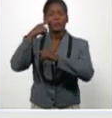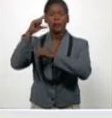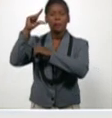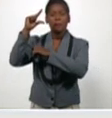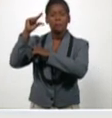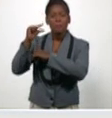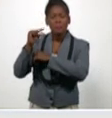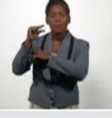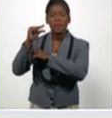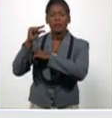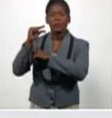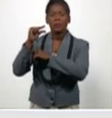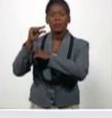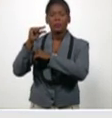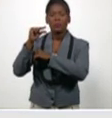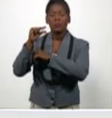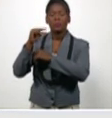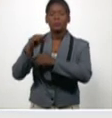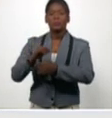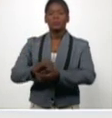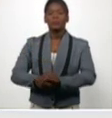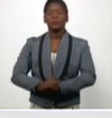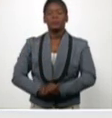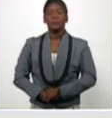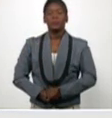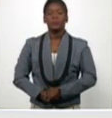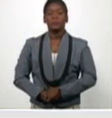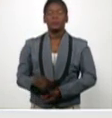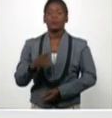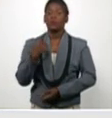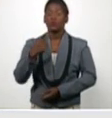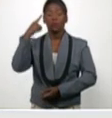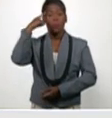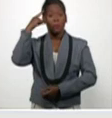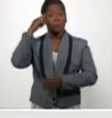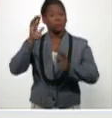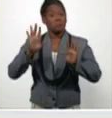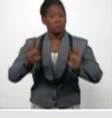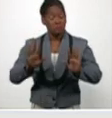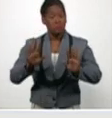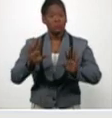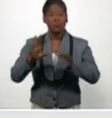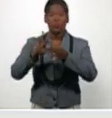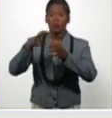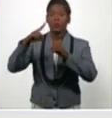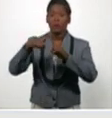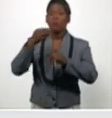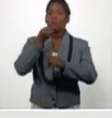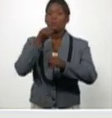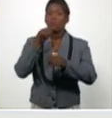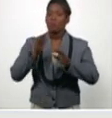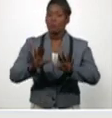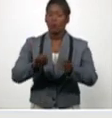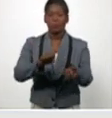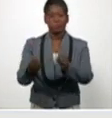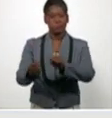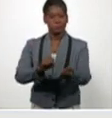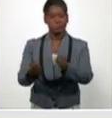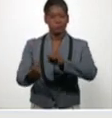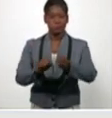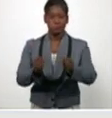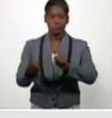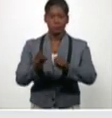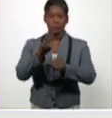en los últimos 15 días, que estamos seguros que van a afianzar y lograr su total control. Y